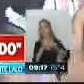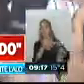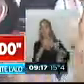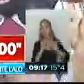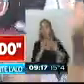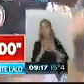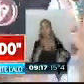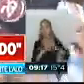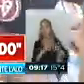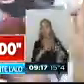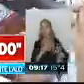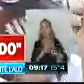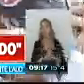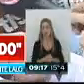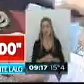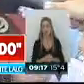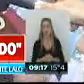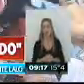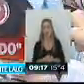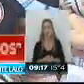un empate estaría bien.